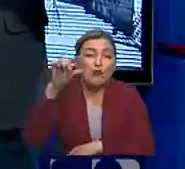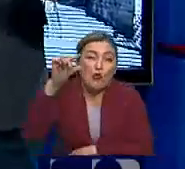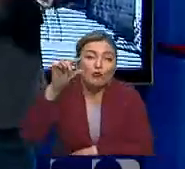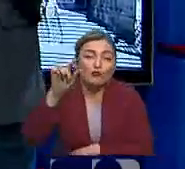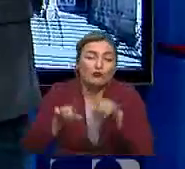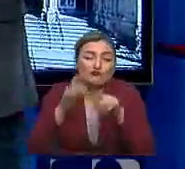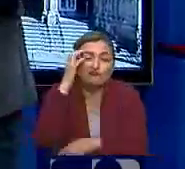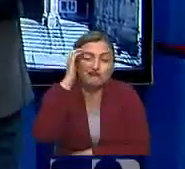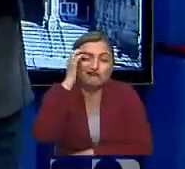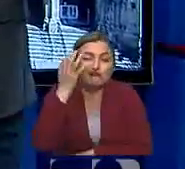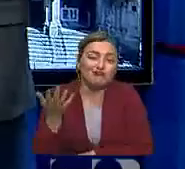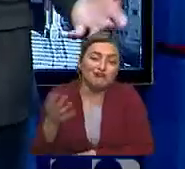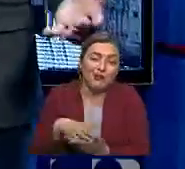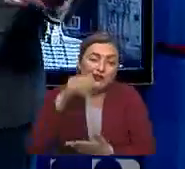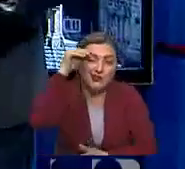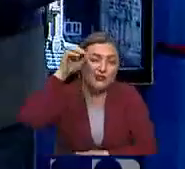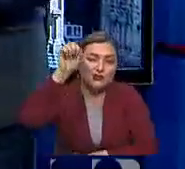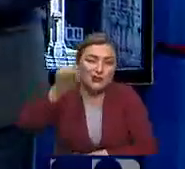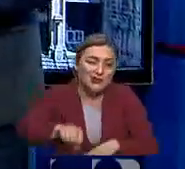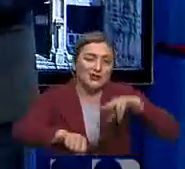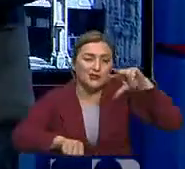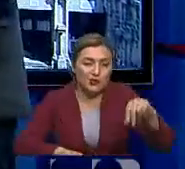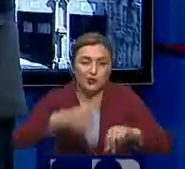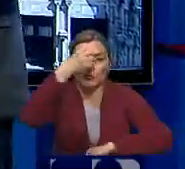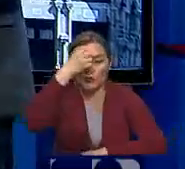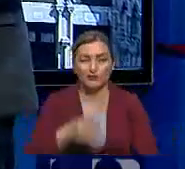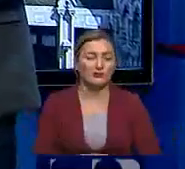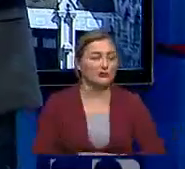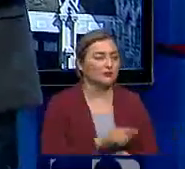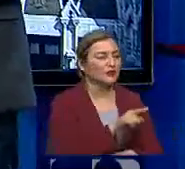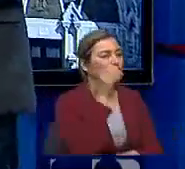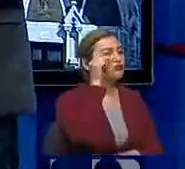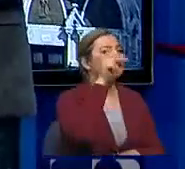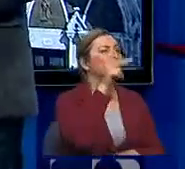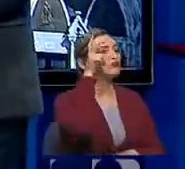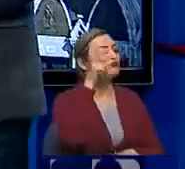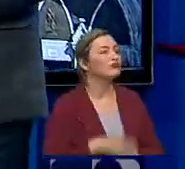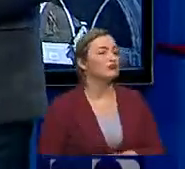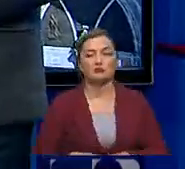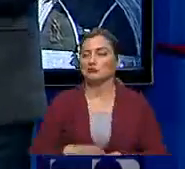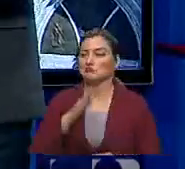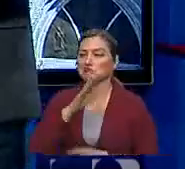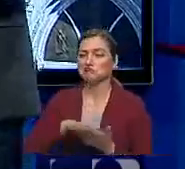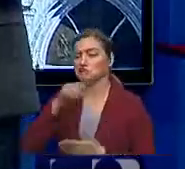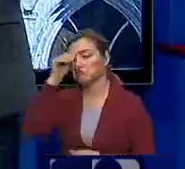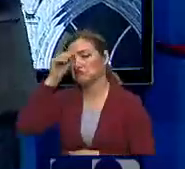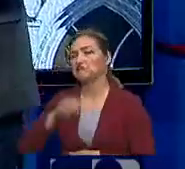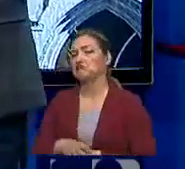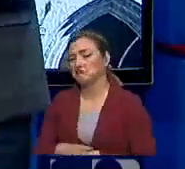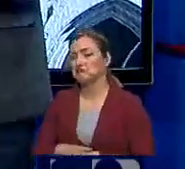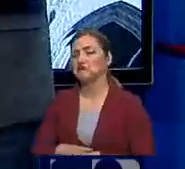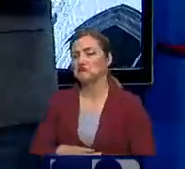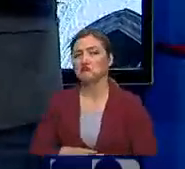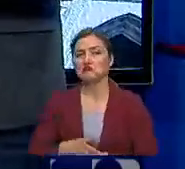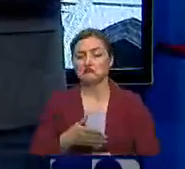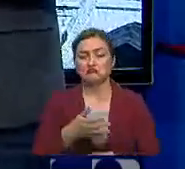los padres, de decir, ¿aprendieron o no aprendieron con esta educación virtual? ¿Tú qué crees? Yo creo que siempre se aprende algo. Incluso si es que no es por